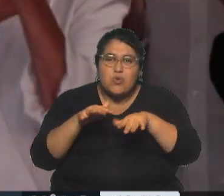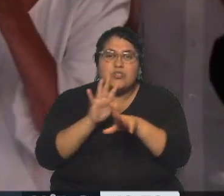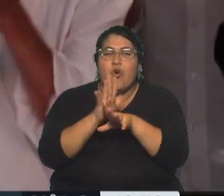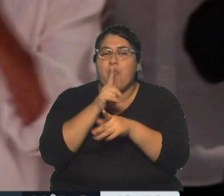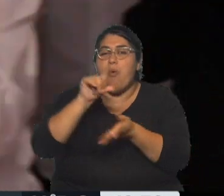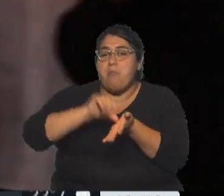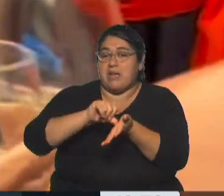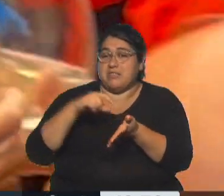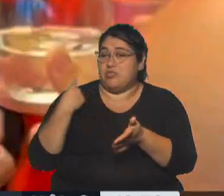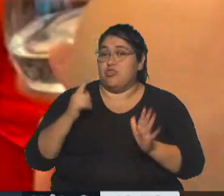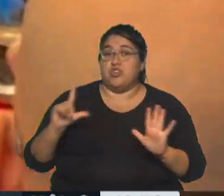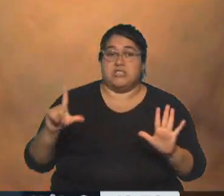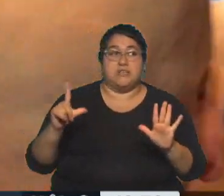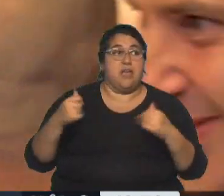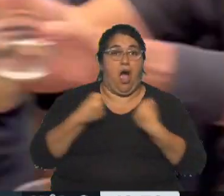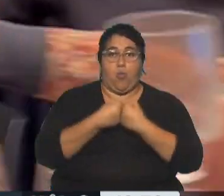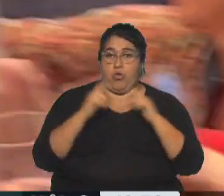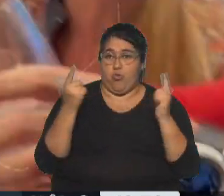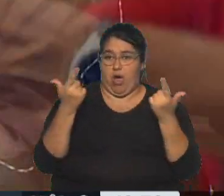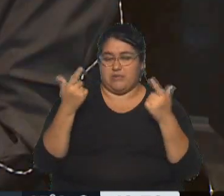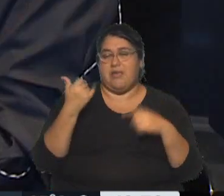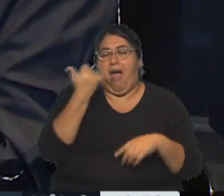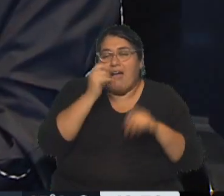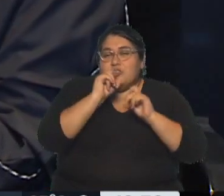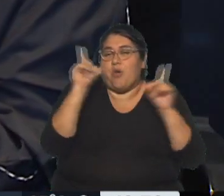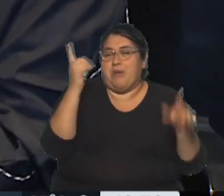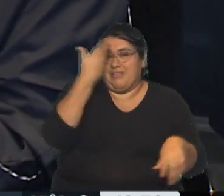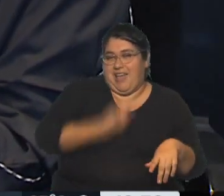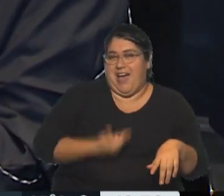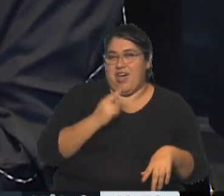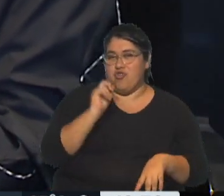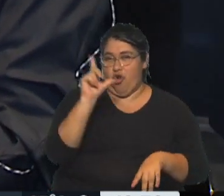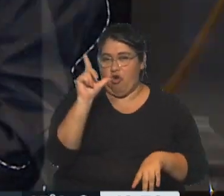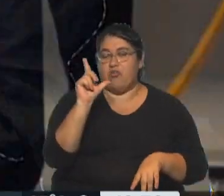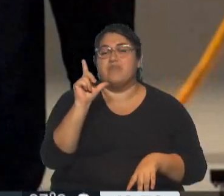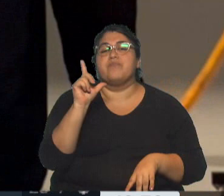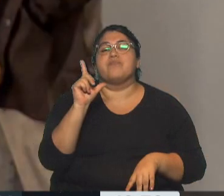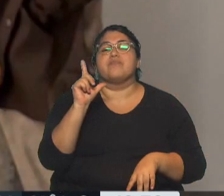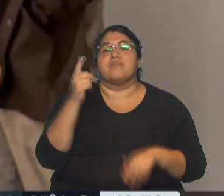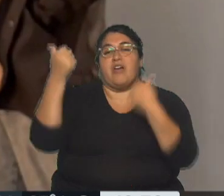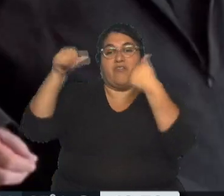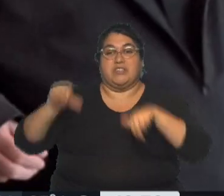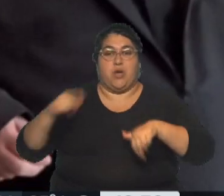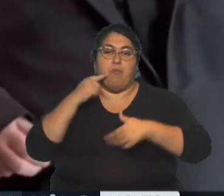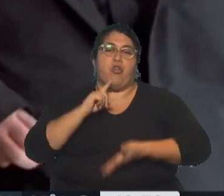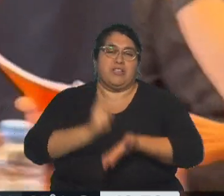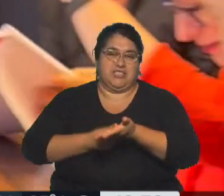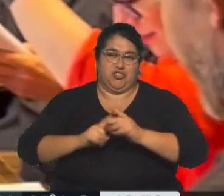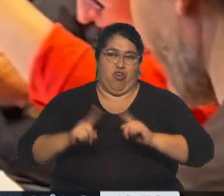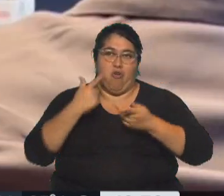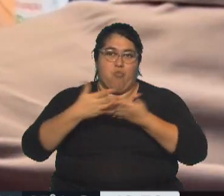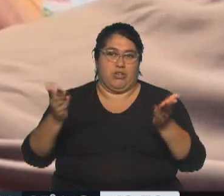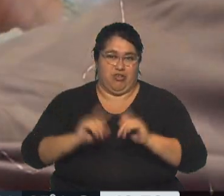nos podemos poner de acuerdo. Bueno, hay una sorpresa con mi personaje que no está reflejada en el afiche por decisión de Dani